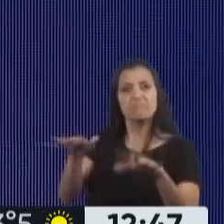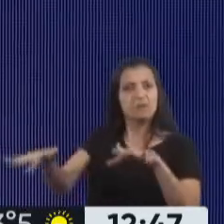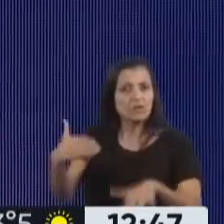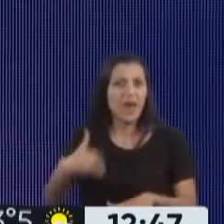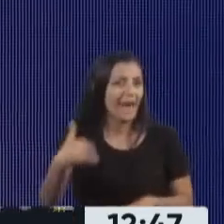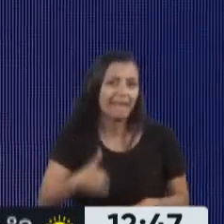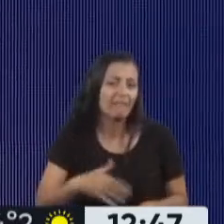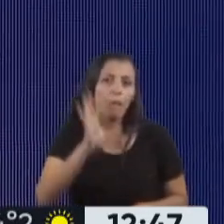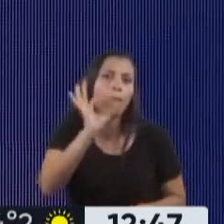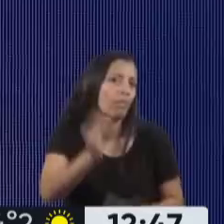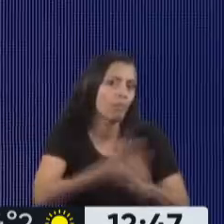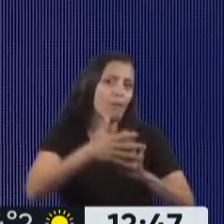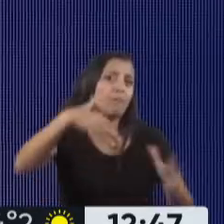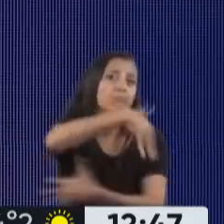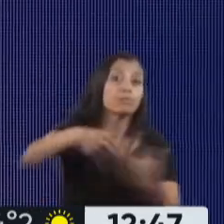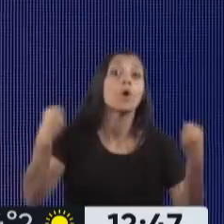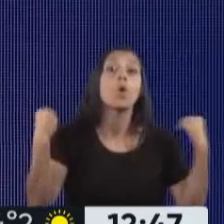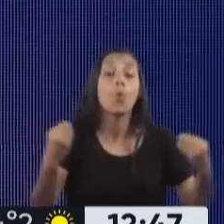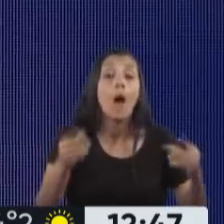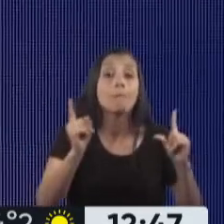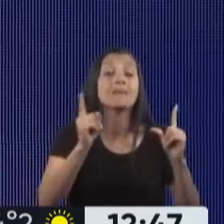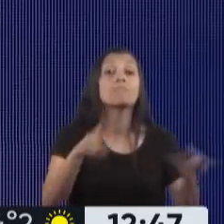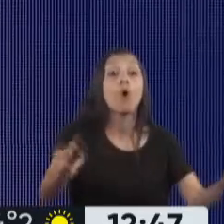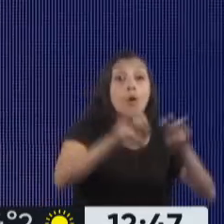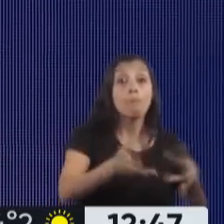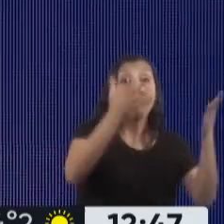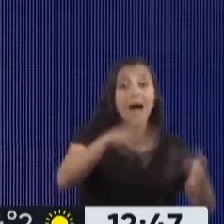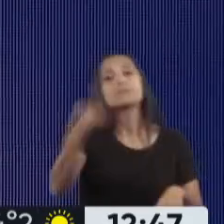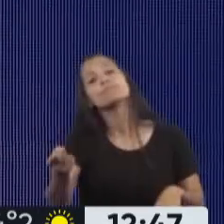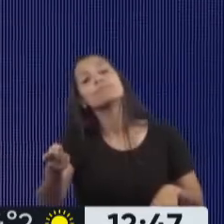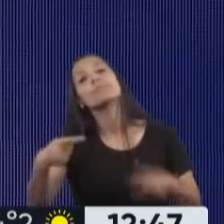argentino era los déficits gemelos. Piensen que